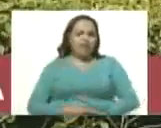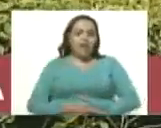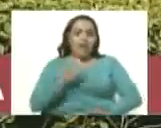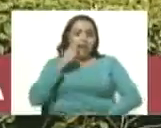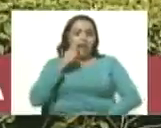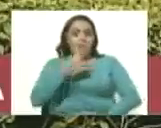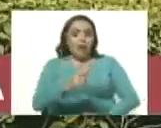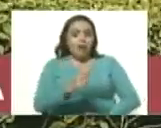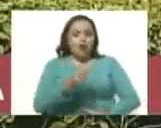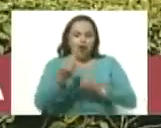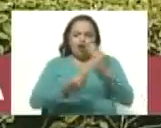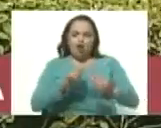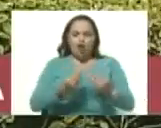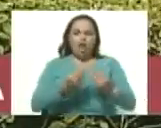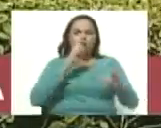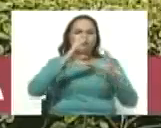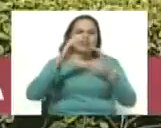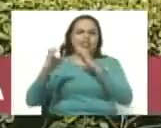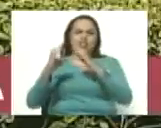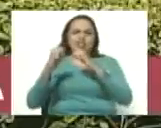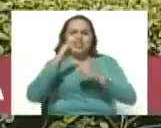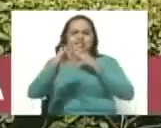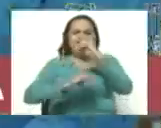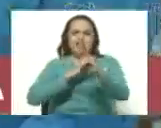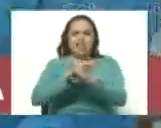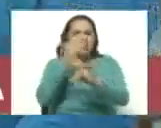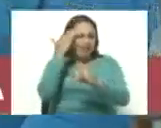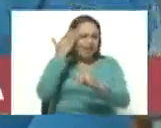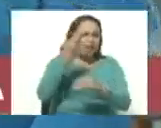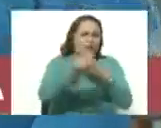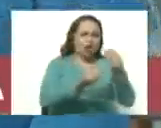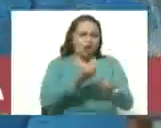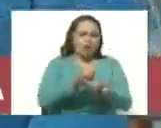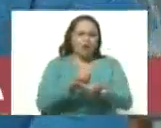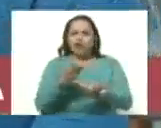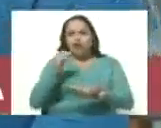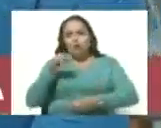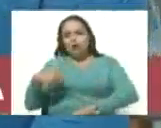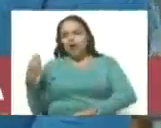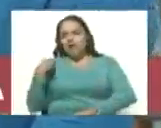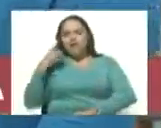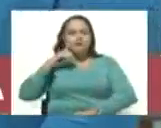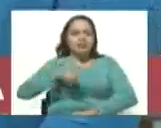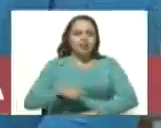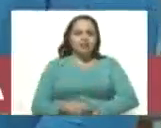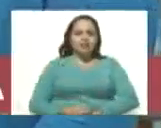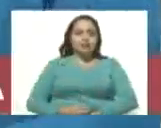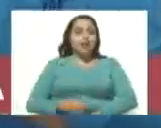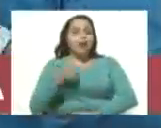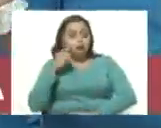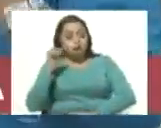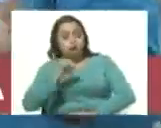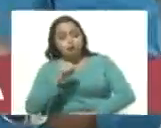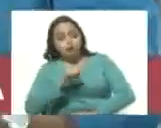y sabemos que eso ya lo vivimos aquí y no nos pueden caer a cova ya que todos escucharon a ernesto villegas que muy amablemente ha respondido